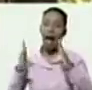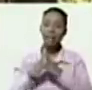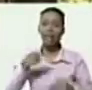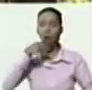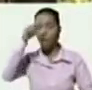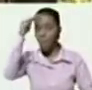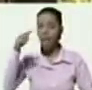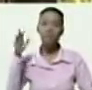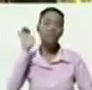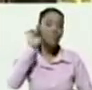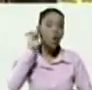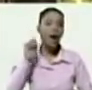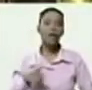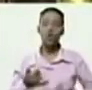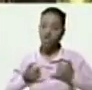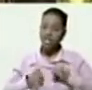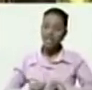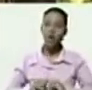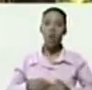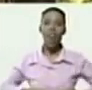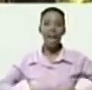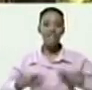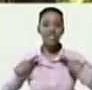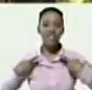la mujer, los hijos, la vida.